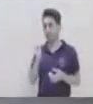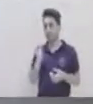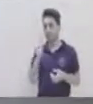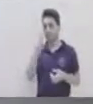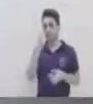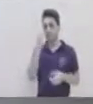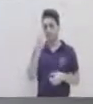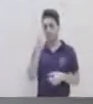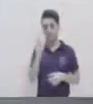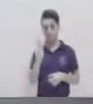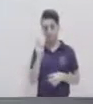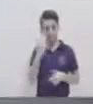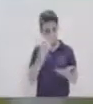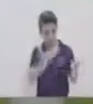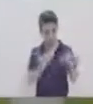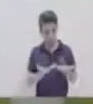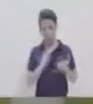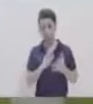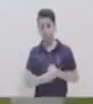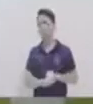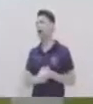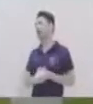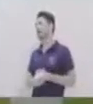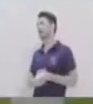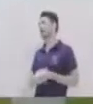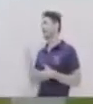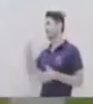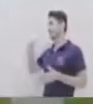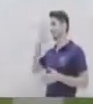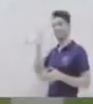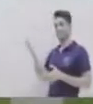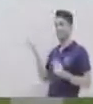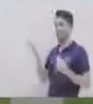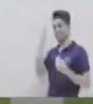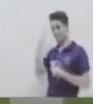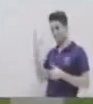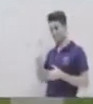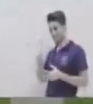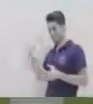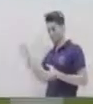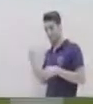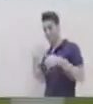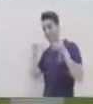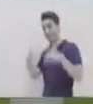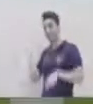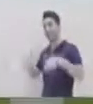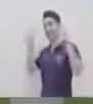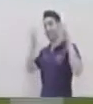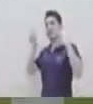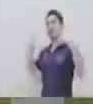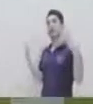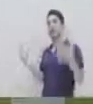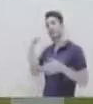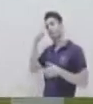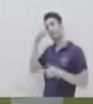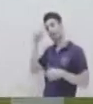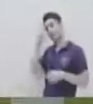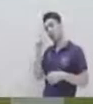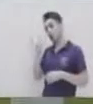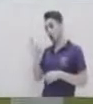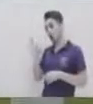tenerla por acá. ¿Cuál es el tema de hoy? Hola, muchas gracias por la invitación. El tema de hoy es el